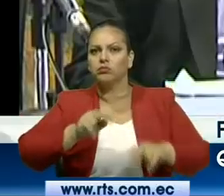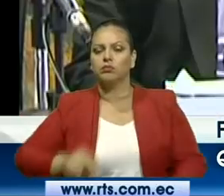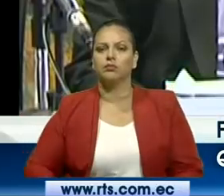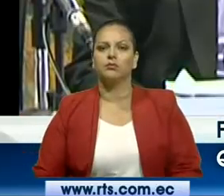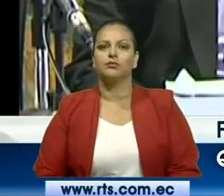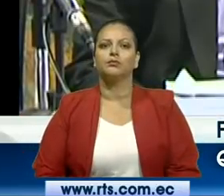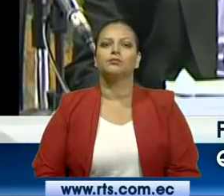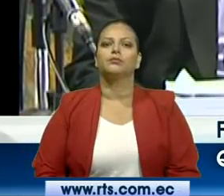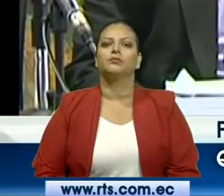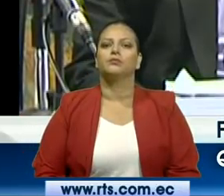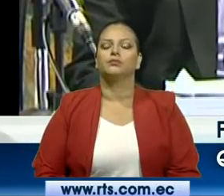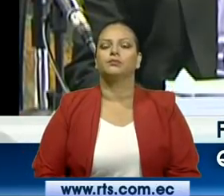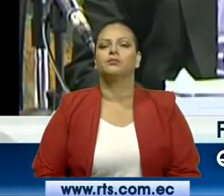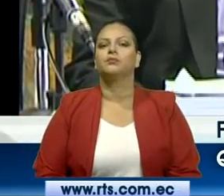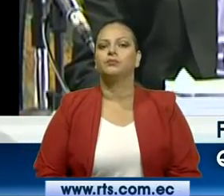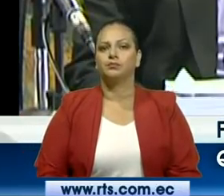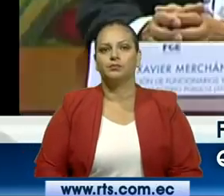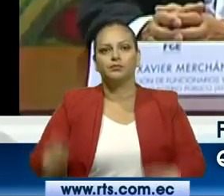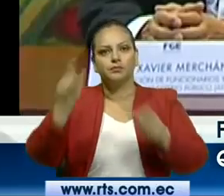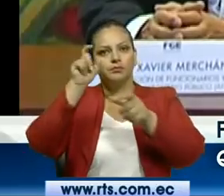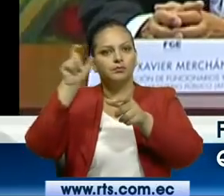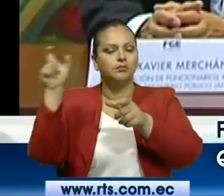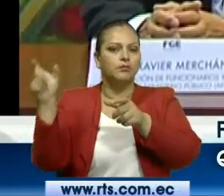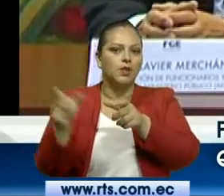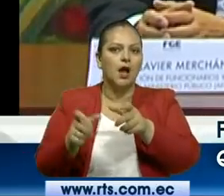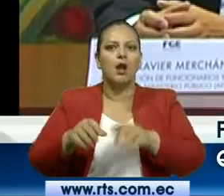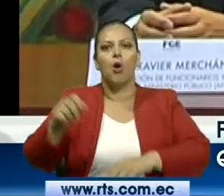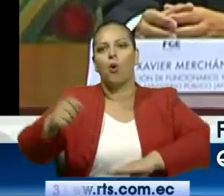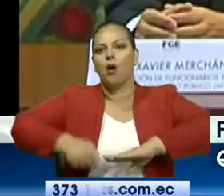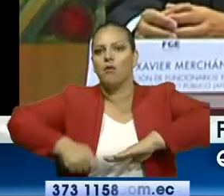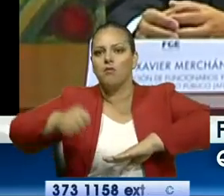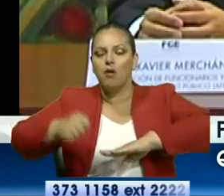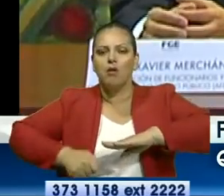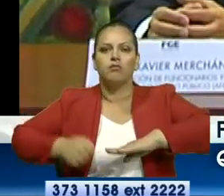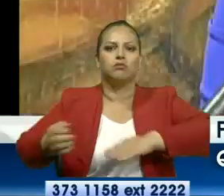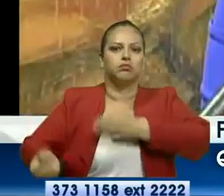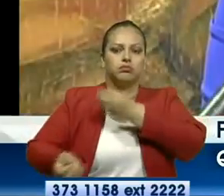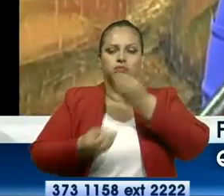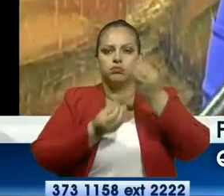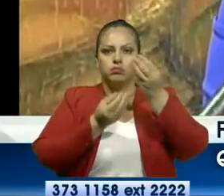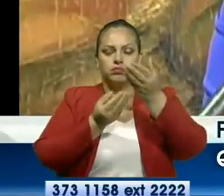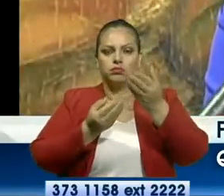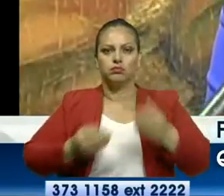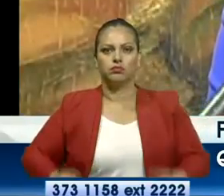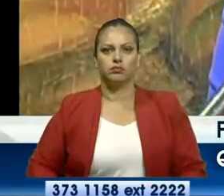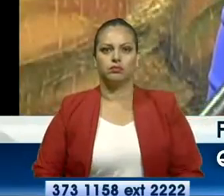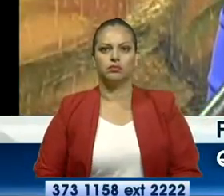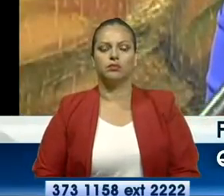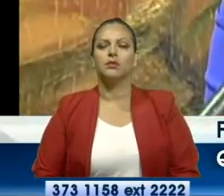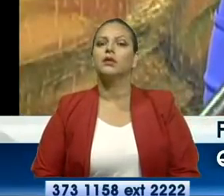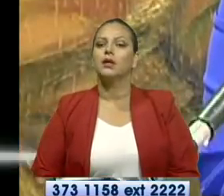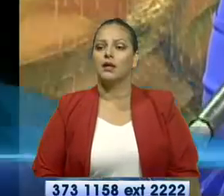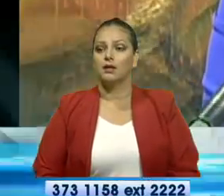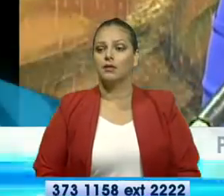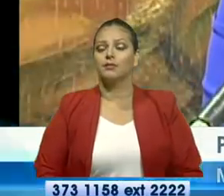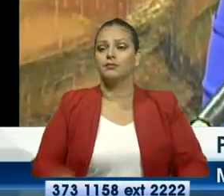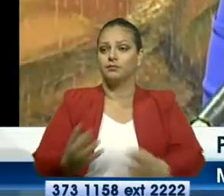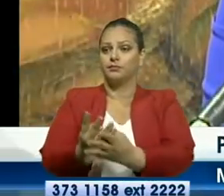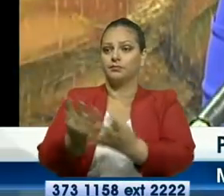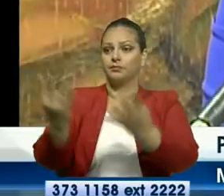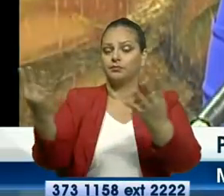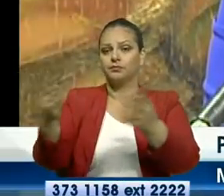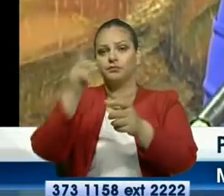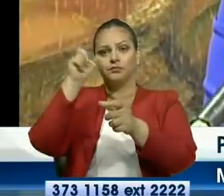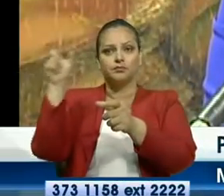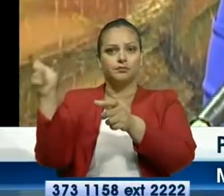de fiscales y empleados judiciales, la ministra enarboló así la postura. La mayoría de nuestros fiscales vienen o